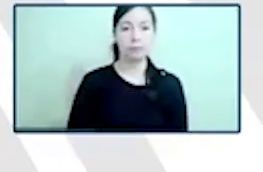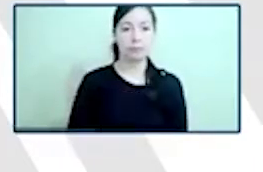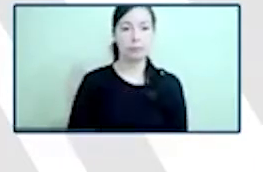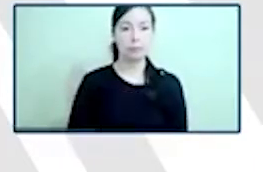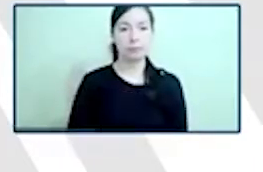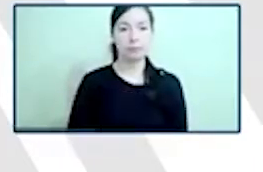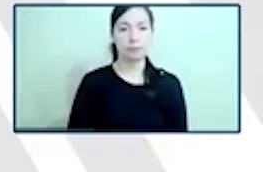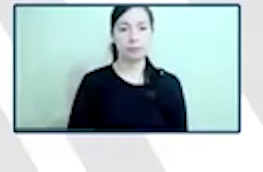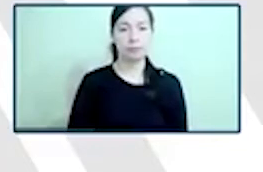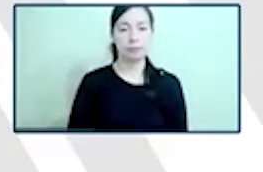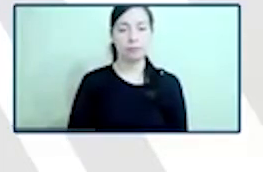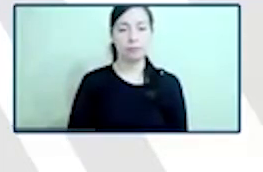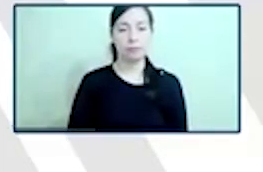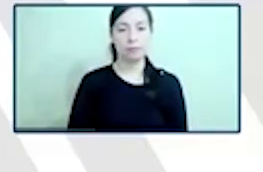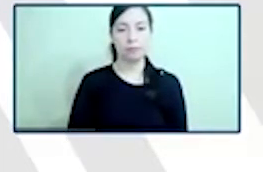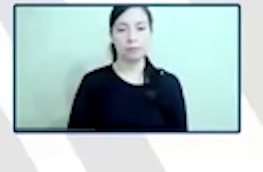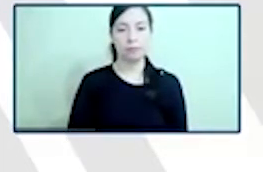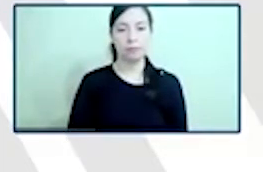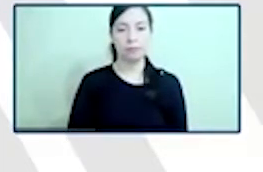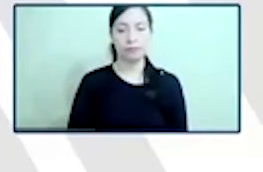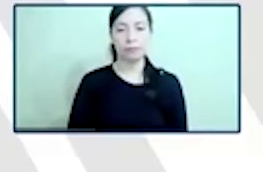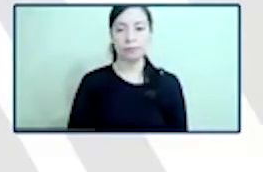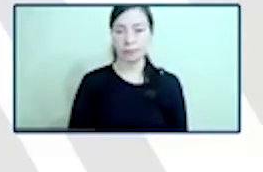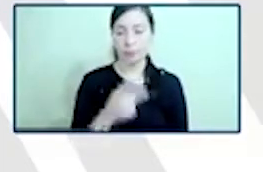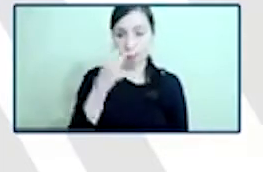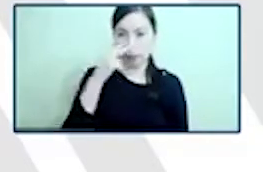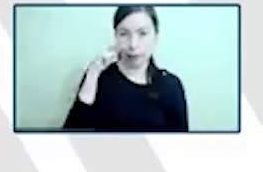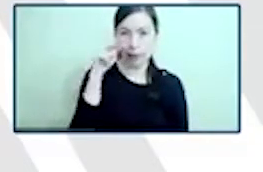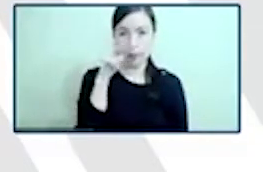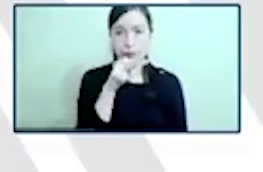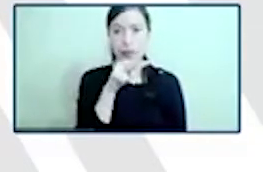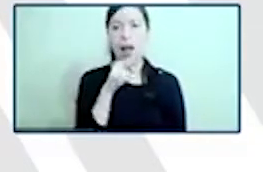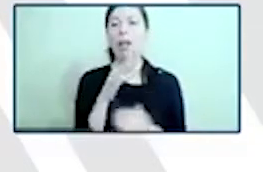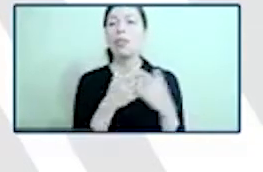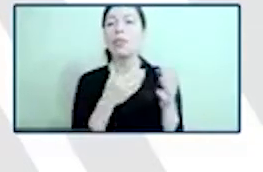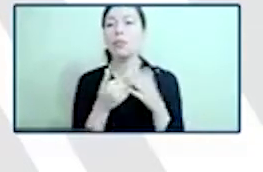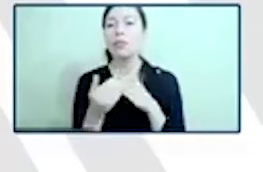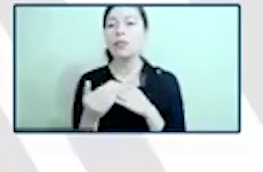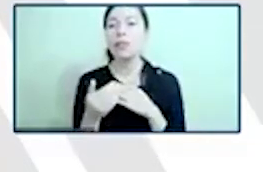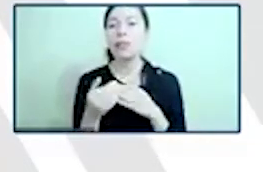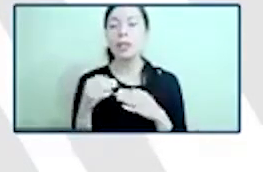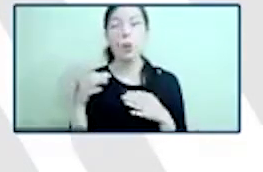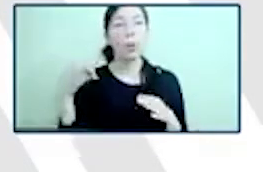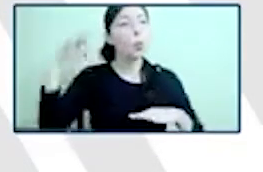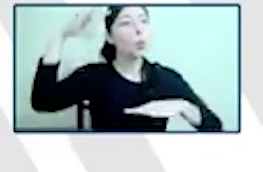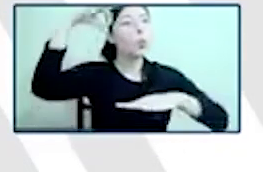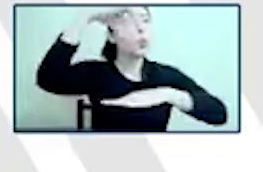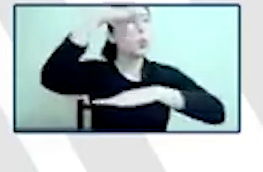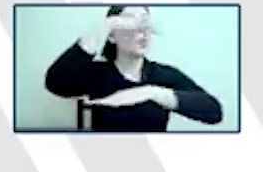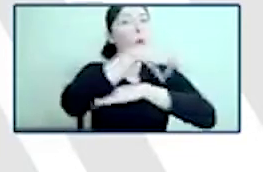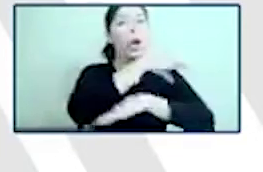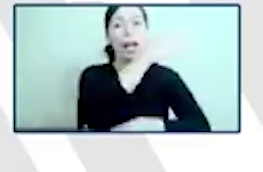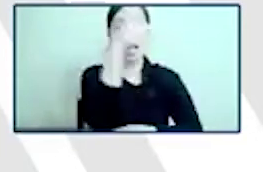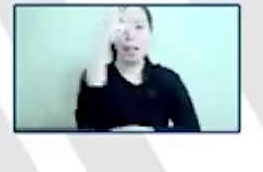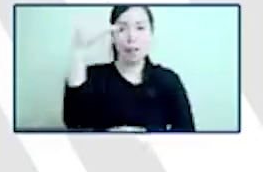órbita, y fueron observados desde la base aérea de El Bosque, en